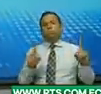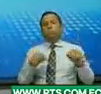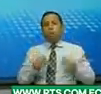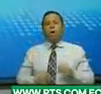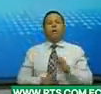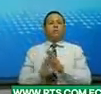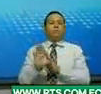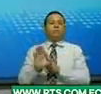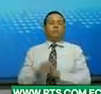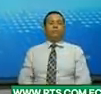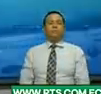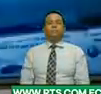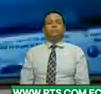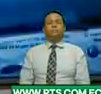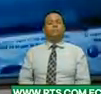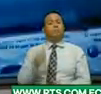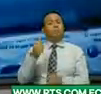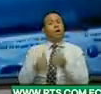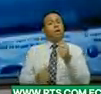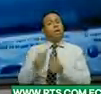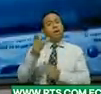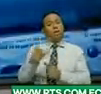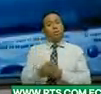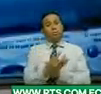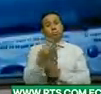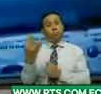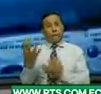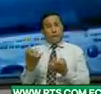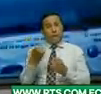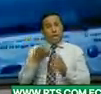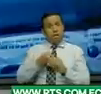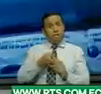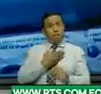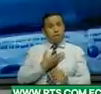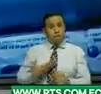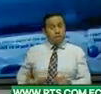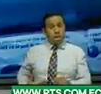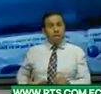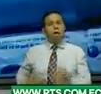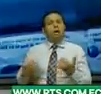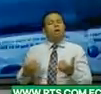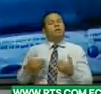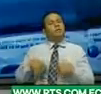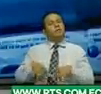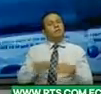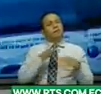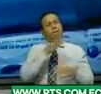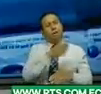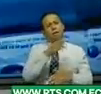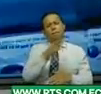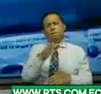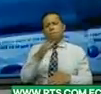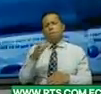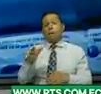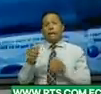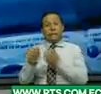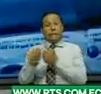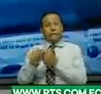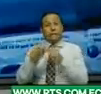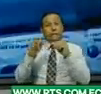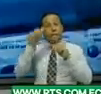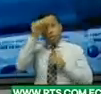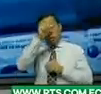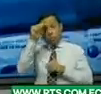Los candidatos presidenciales continúan con sus recorridos a pocos días de la jornada electoral que tendrá lugar este domingo 7 de